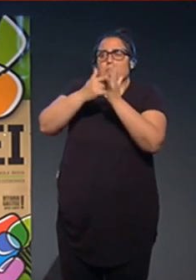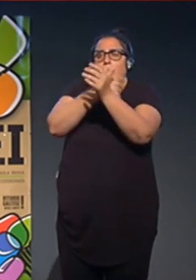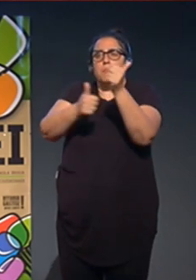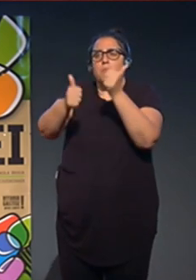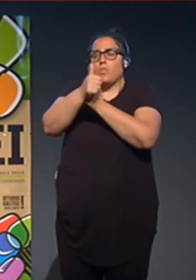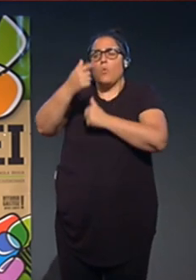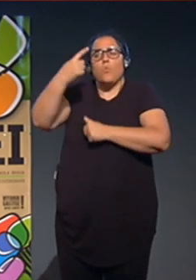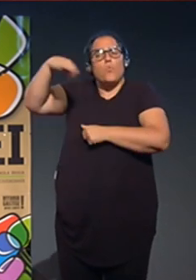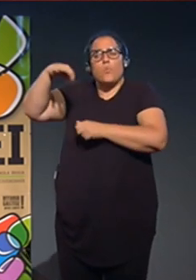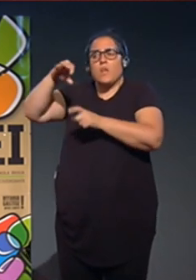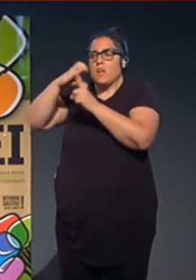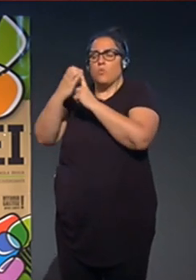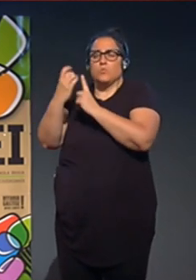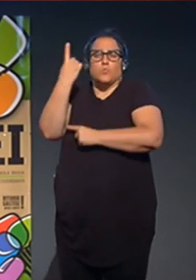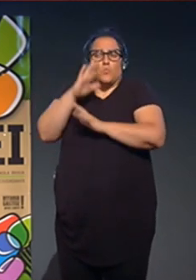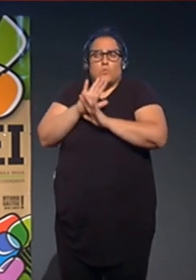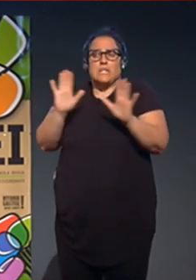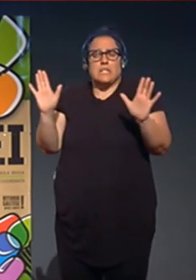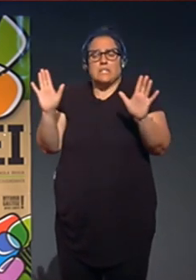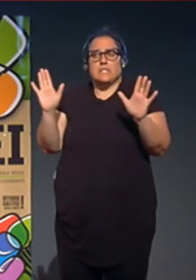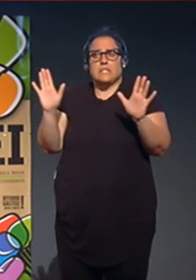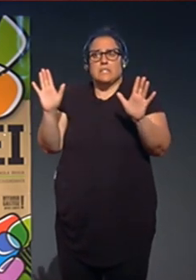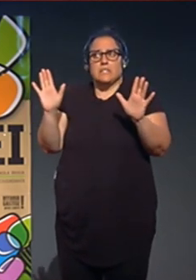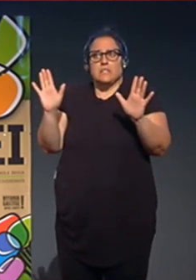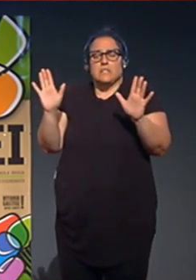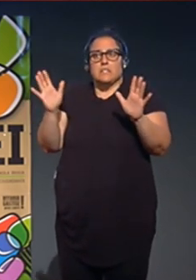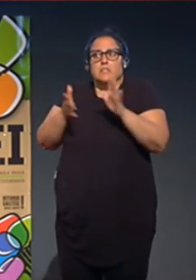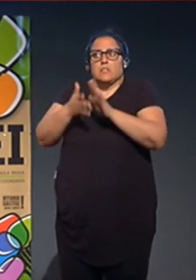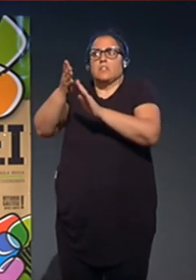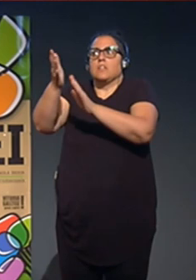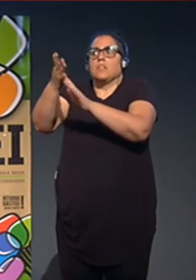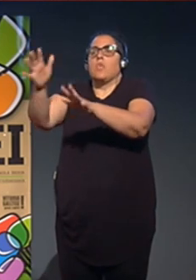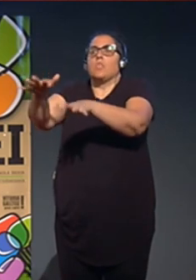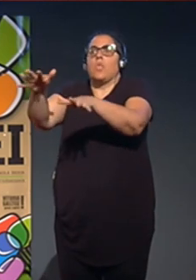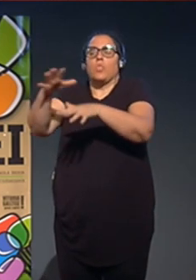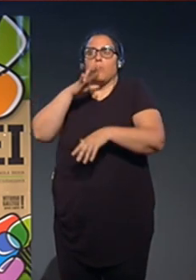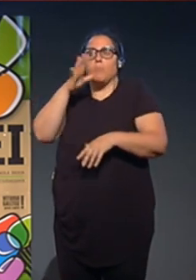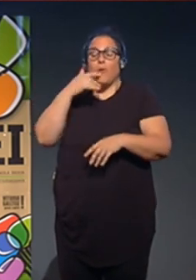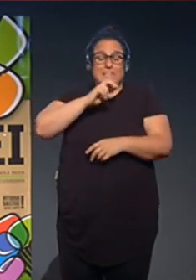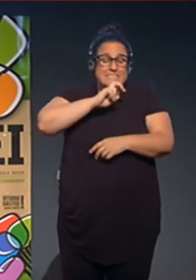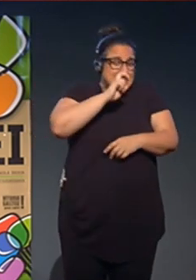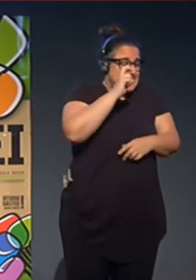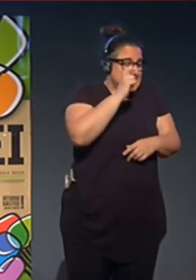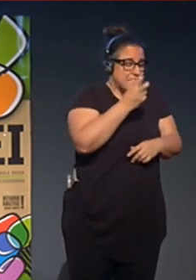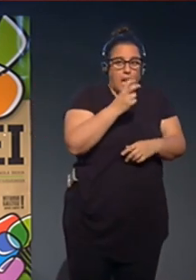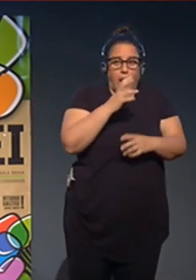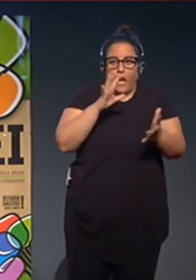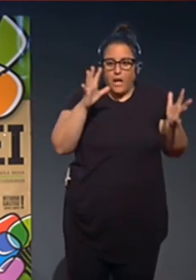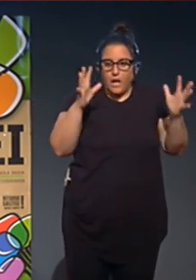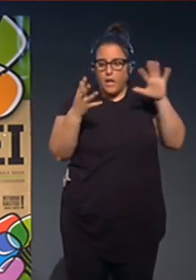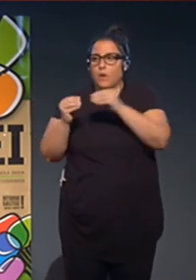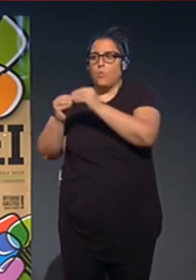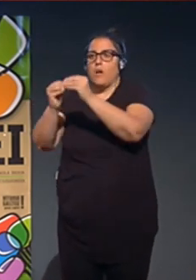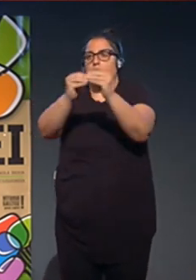culturas y Y entonces a dónde estamos yendo porque vamos estamos caminando de la diversidad a la uniformidad y la